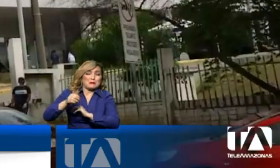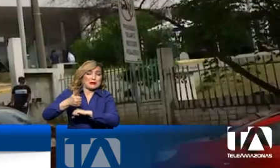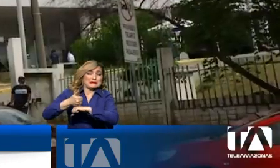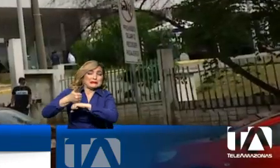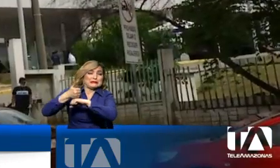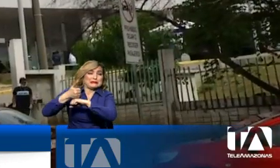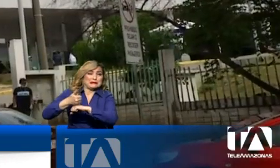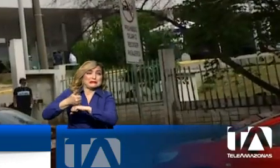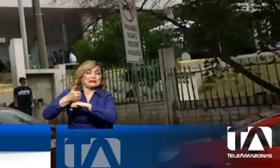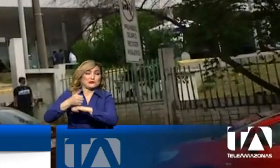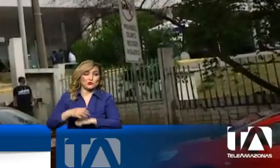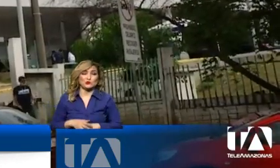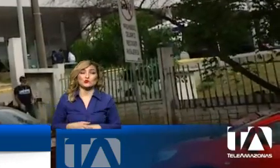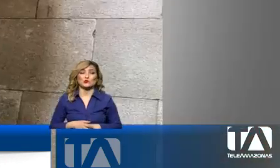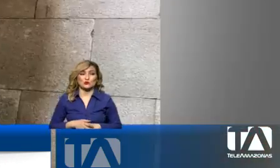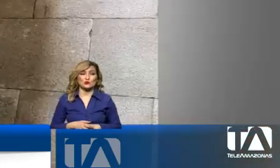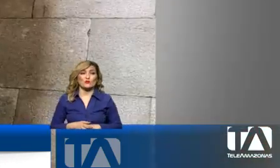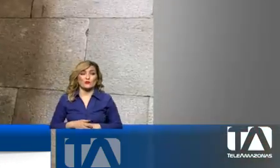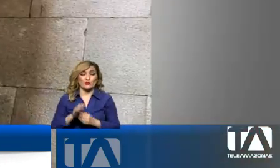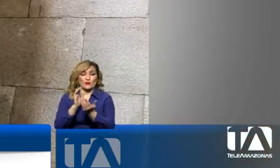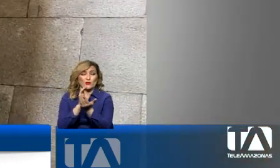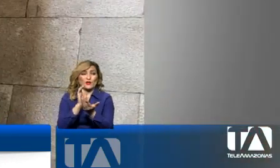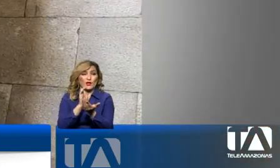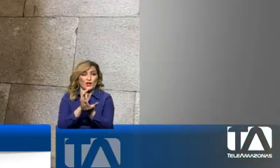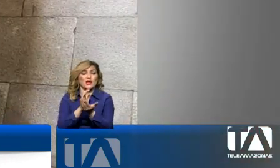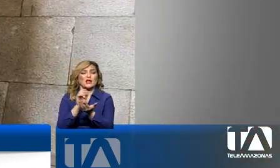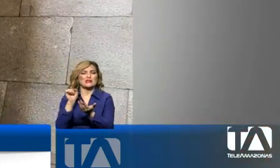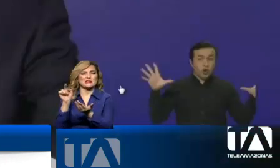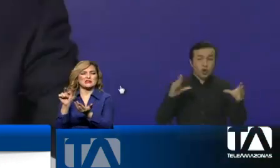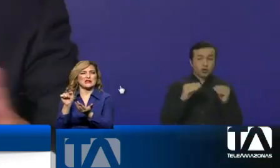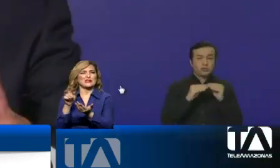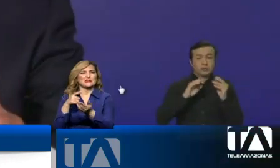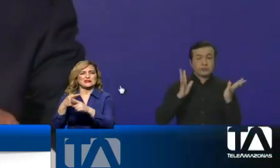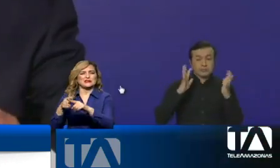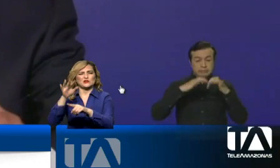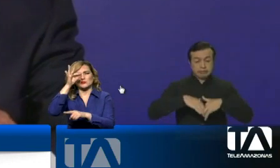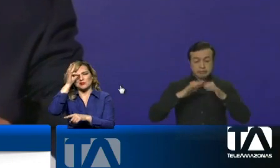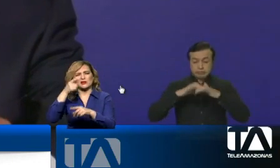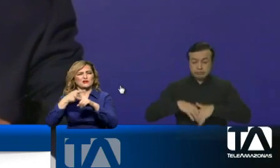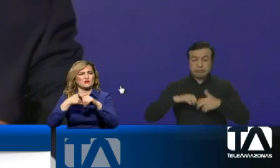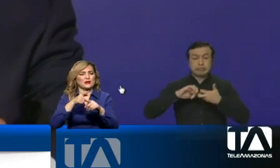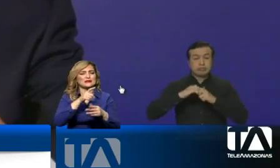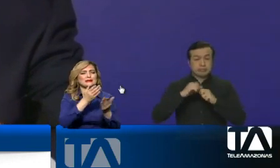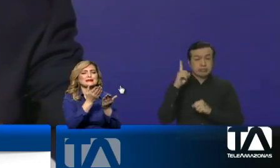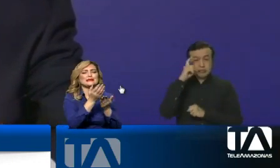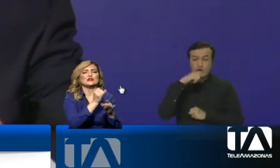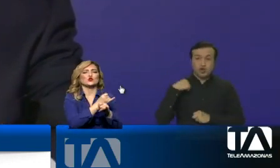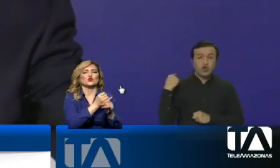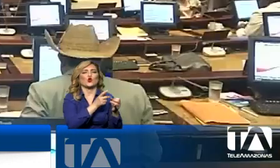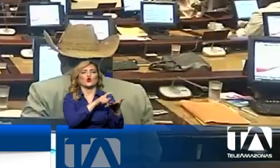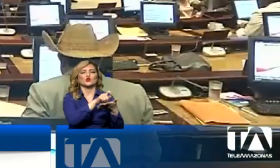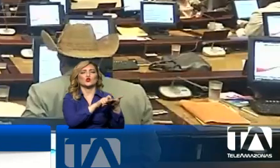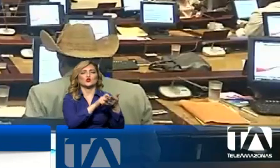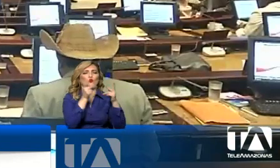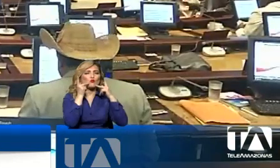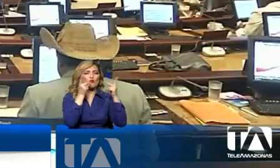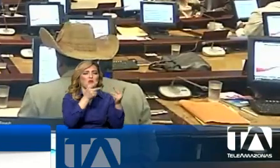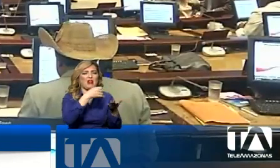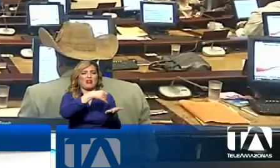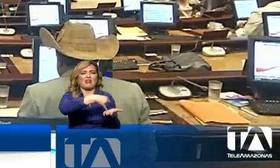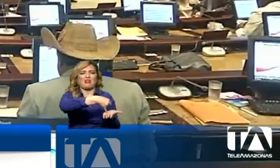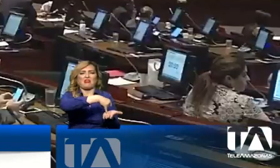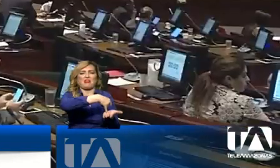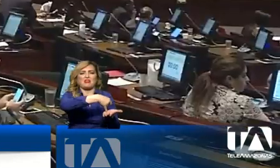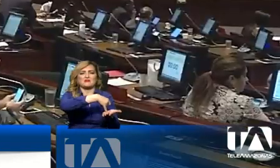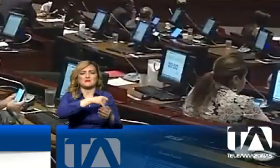autoridades y arrinconaba el frágil desempeño del servicio de contratación pública, el presidente Lenín Moreno anunció que enviaría a la Asamblea reformas para evitar